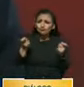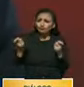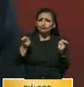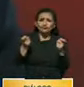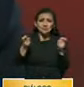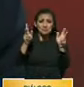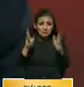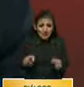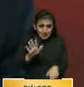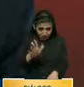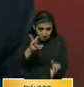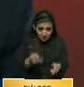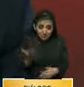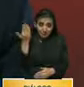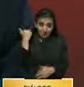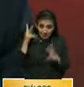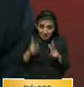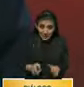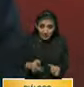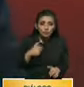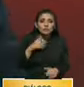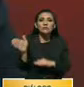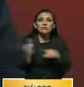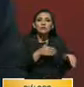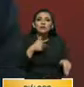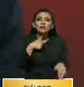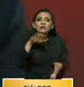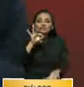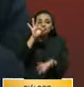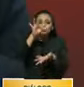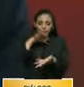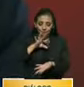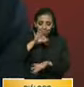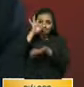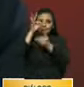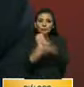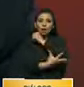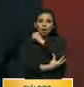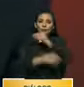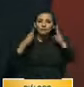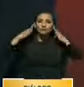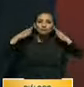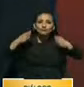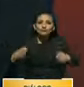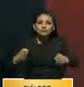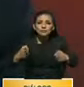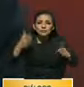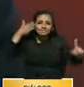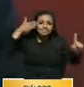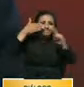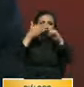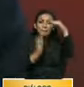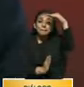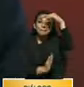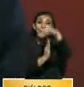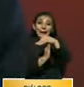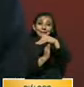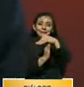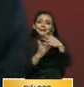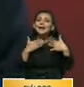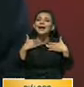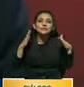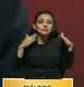estamos nosotros, quienes representamos a los pobres, quienes buscamos la paz, quienes queremos incluir a todos